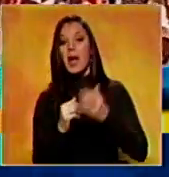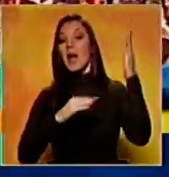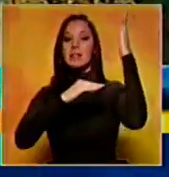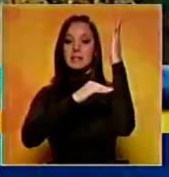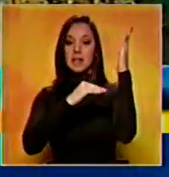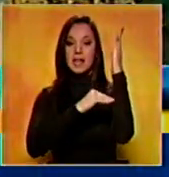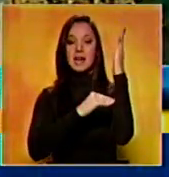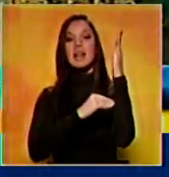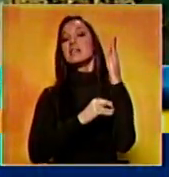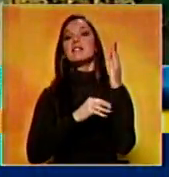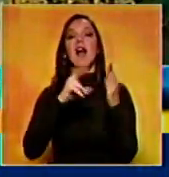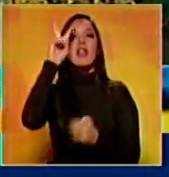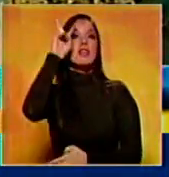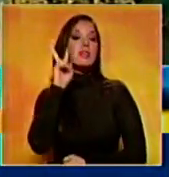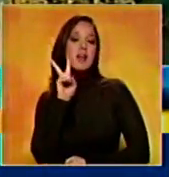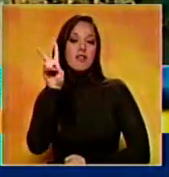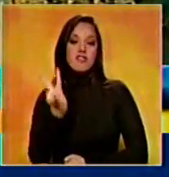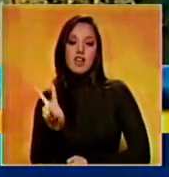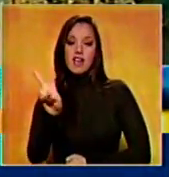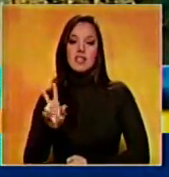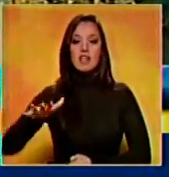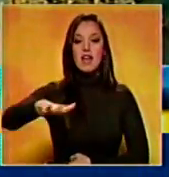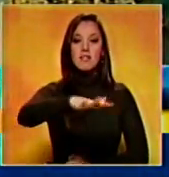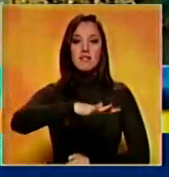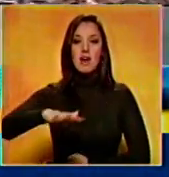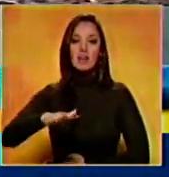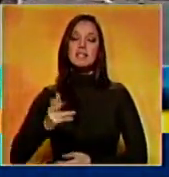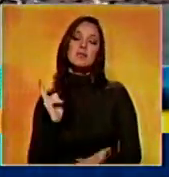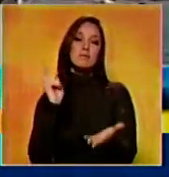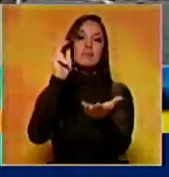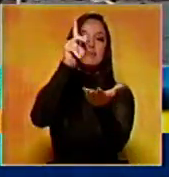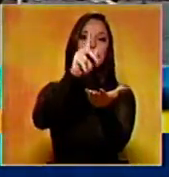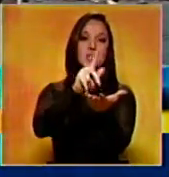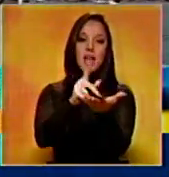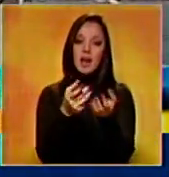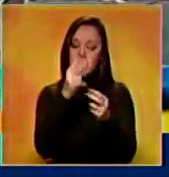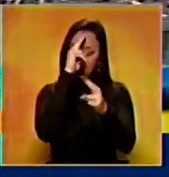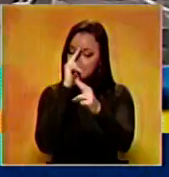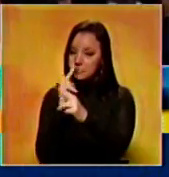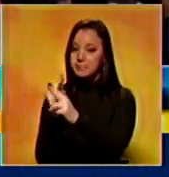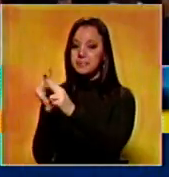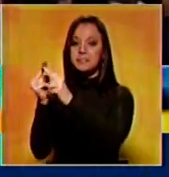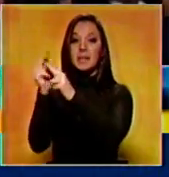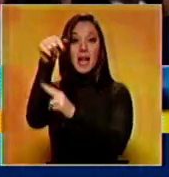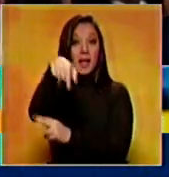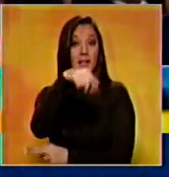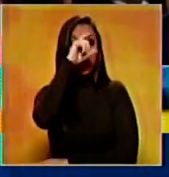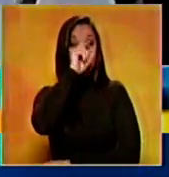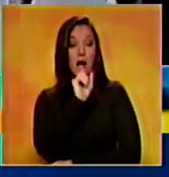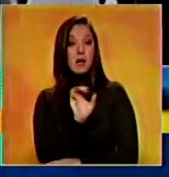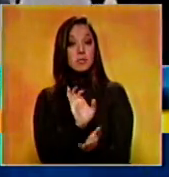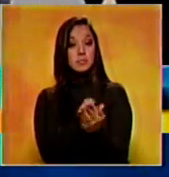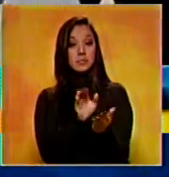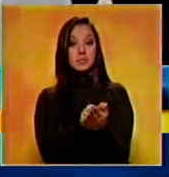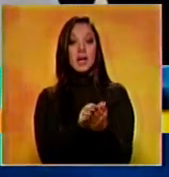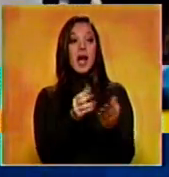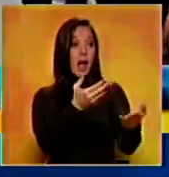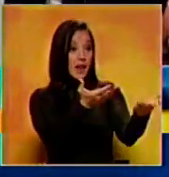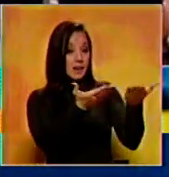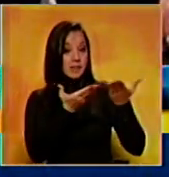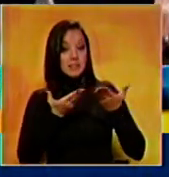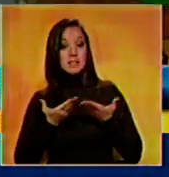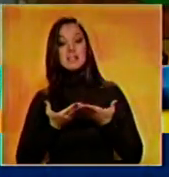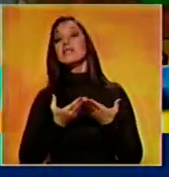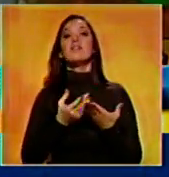Virgen del Valle llegan a la isla de Margarita para llevarles ofrendas y rendirles su devoción este año nueva Esparta contó con el honor de recibir al